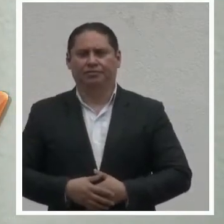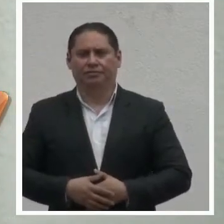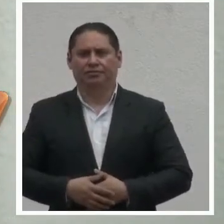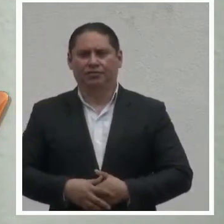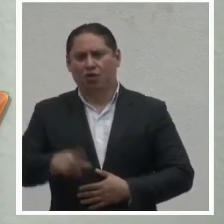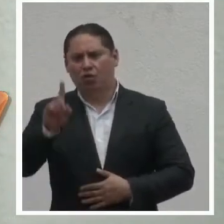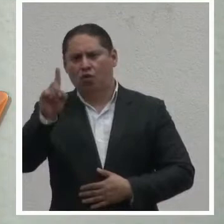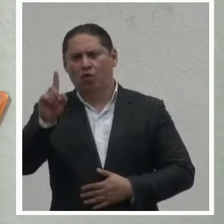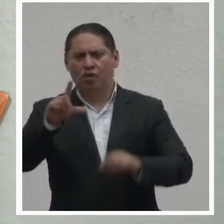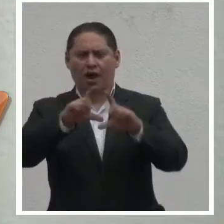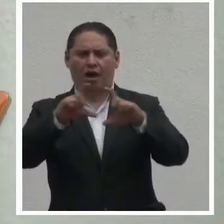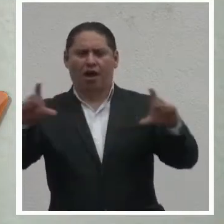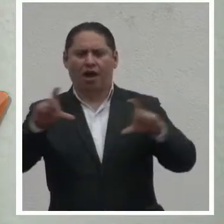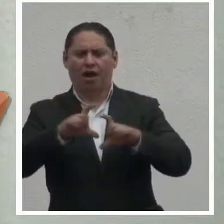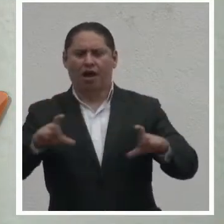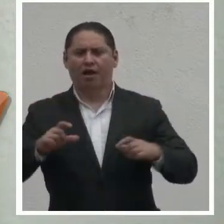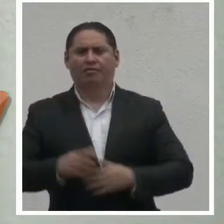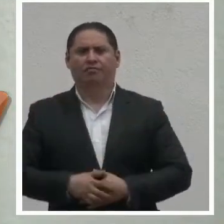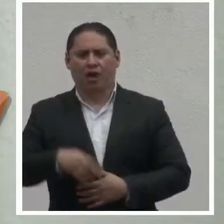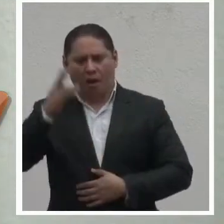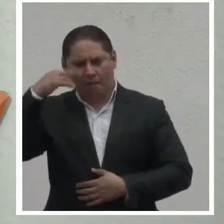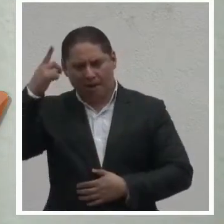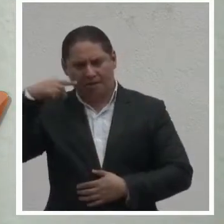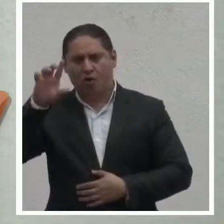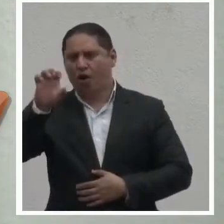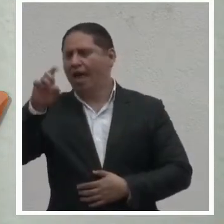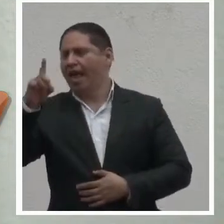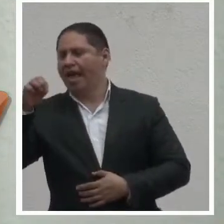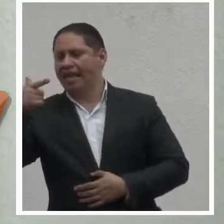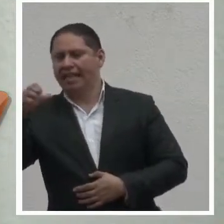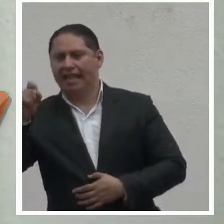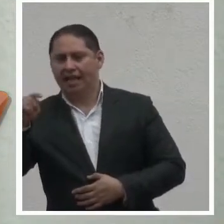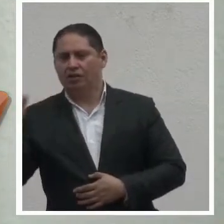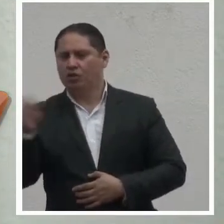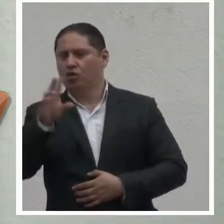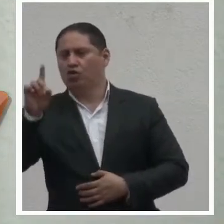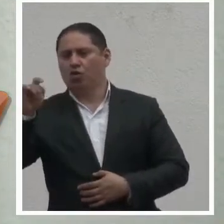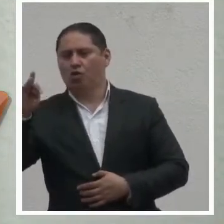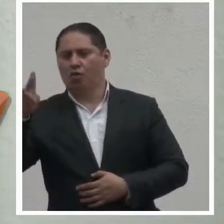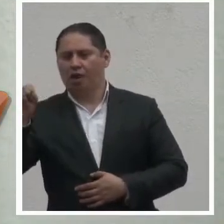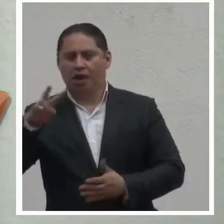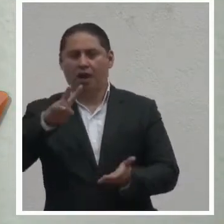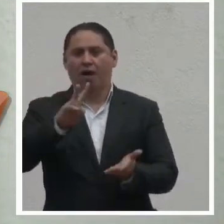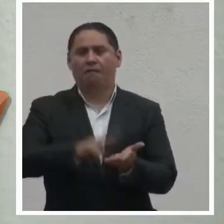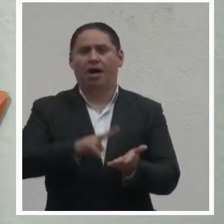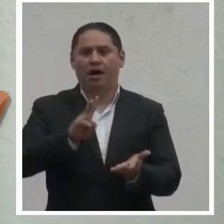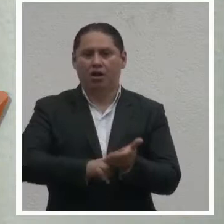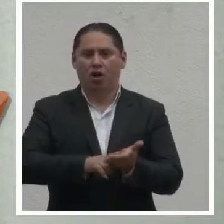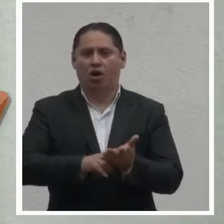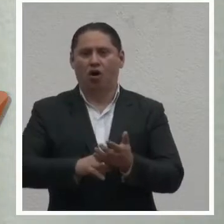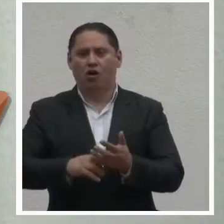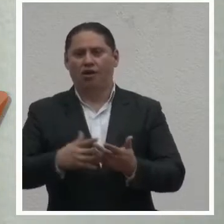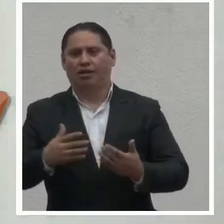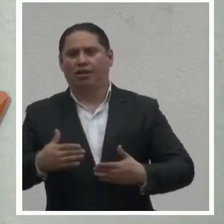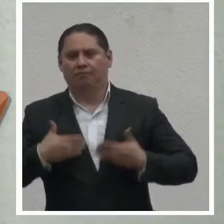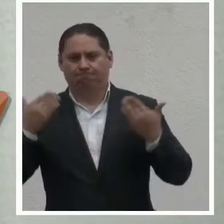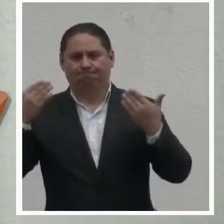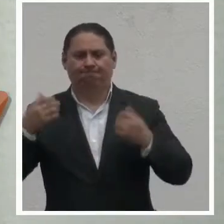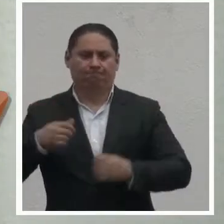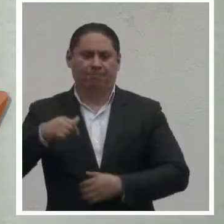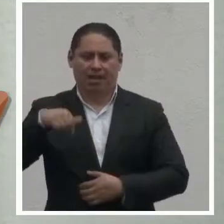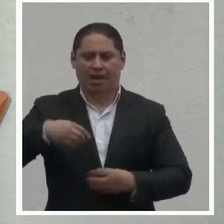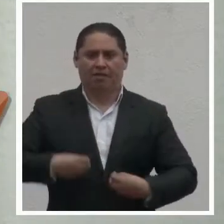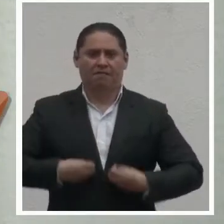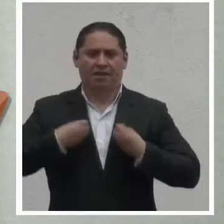unas frases del maestro Edgar Robledo en su libro Valor y Gloria, la vida de Belisario